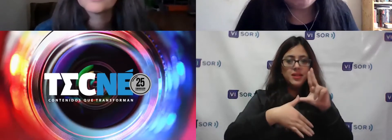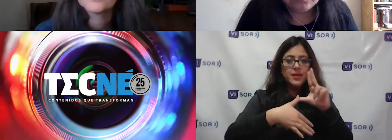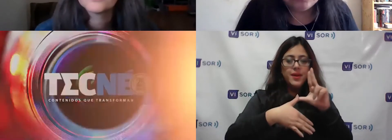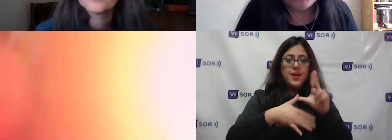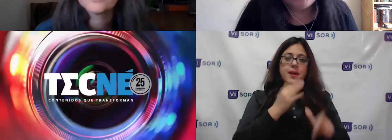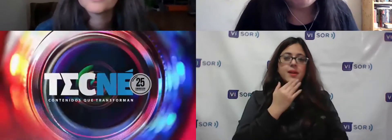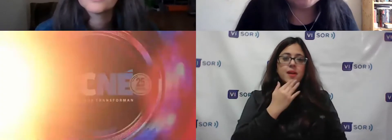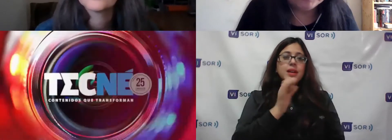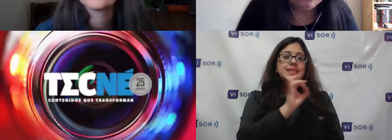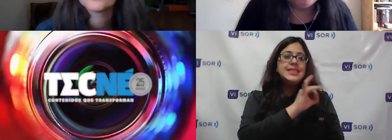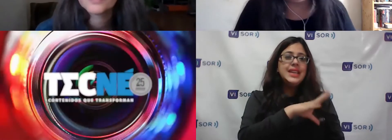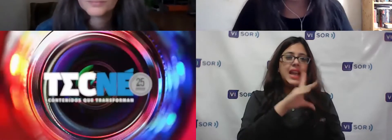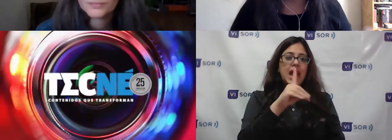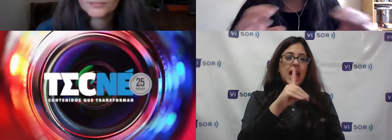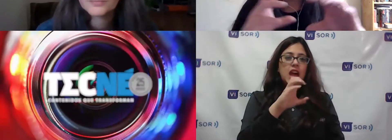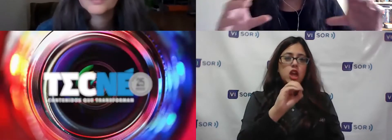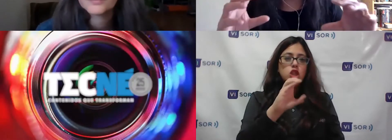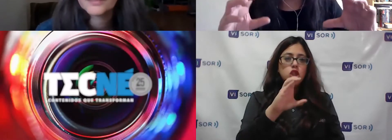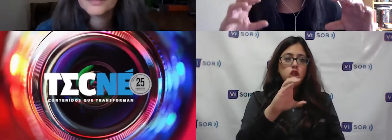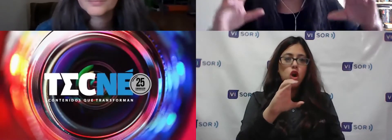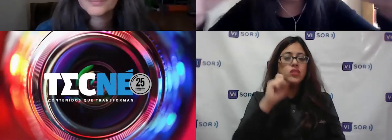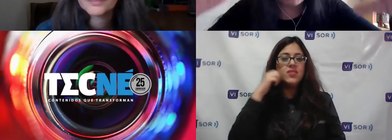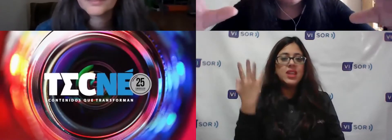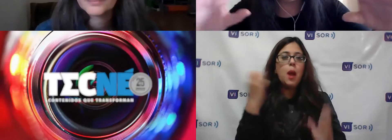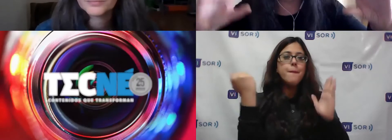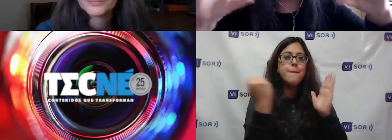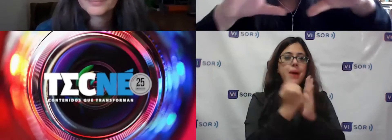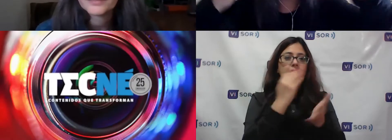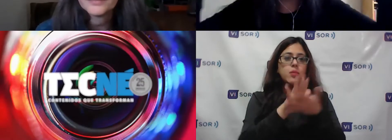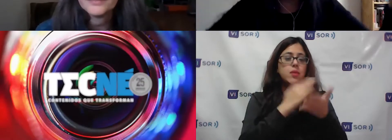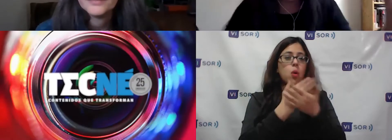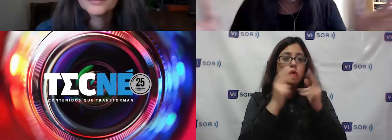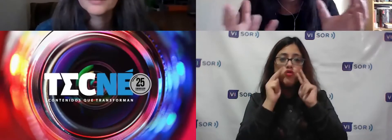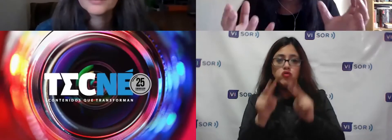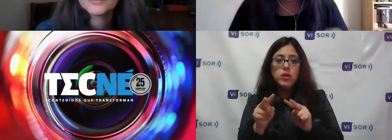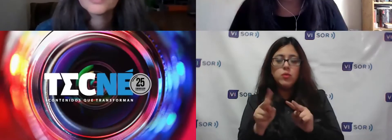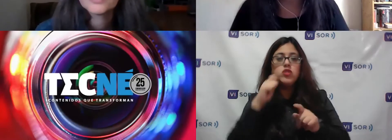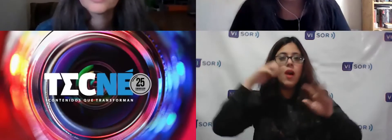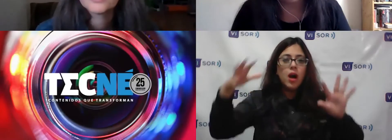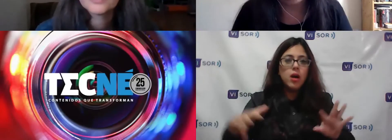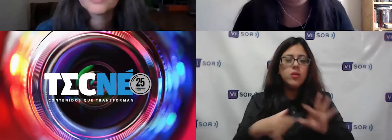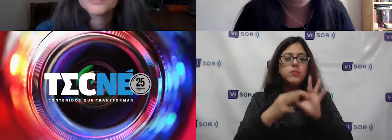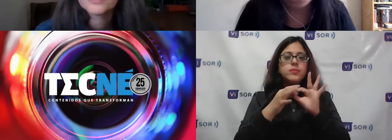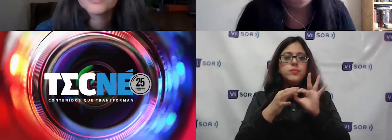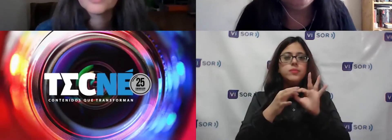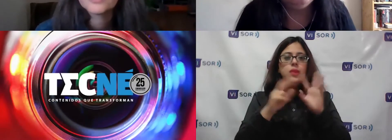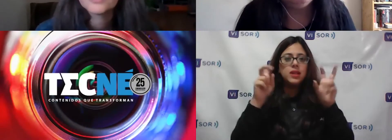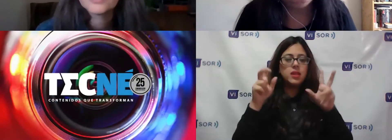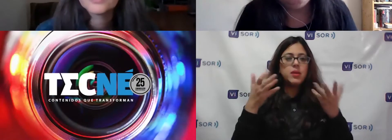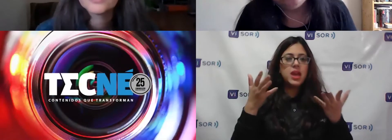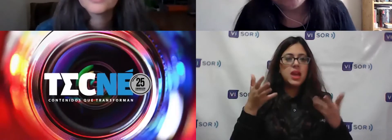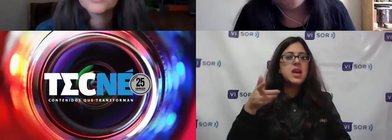está chile 2 que en la marca sectorial que es la marca que cuando uno sale para afuera es lo que unifica de alguna manera el sector audiovisual documental